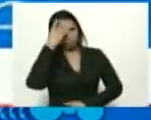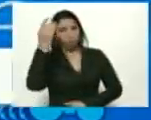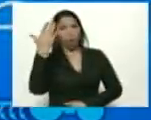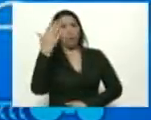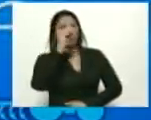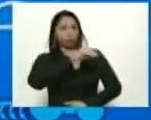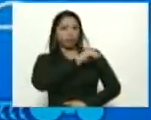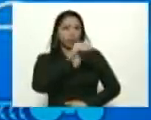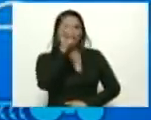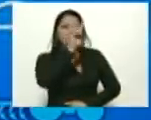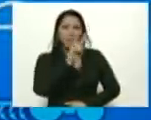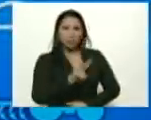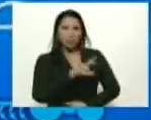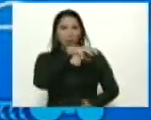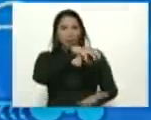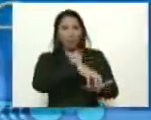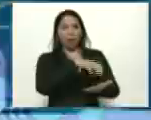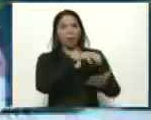Venezuela, Dios bendiga a Portuguesa.